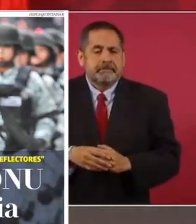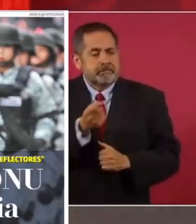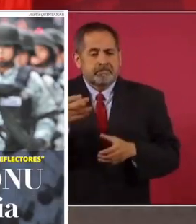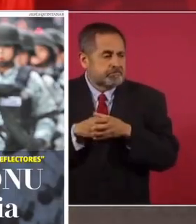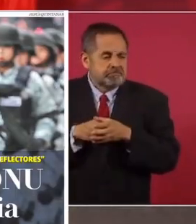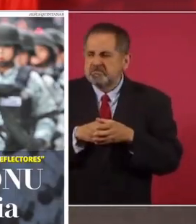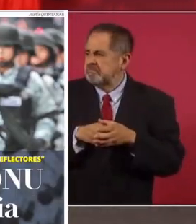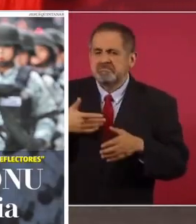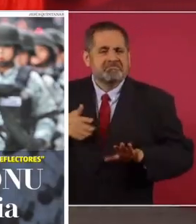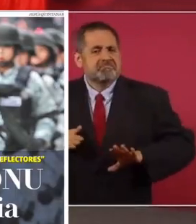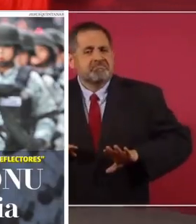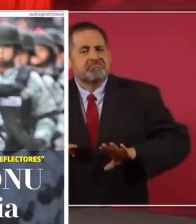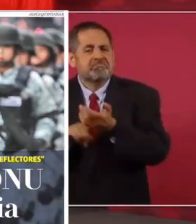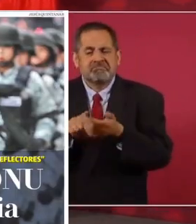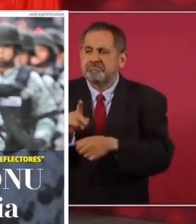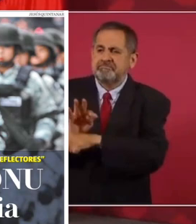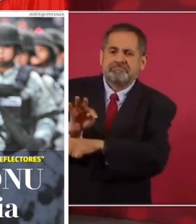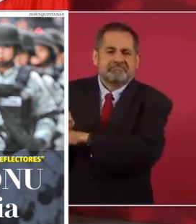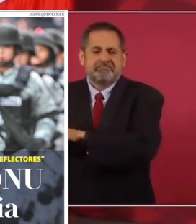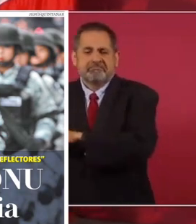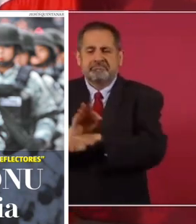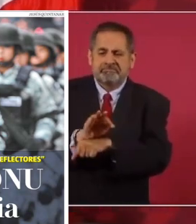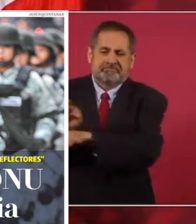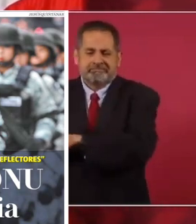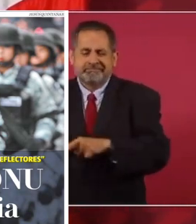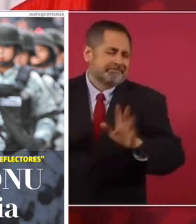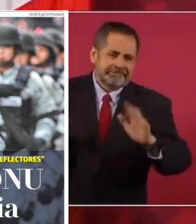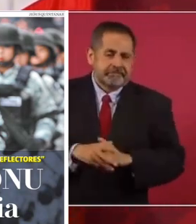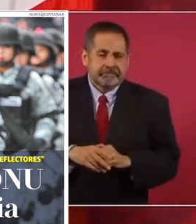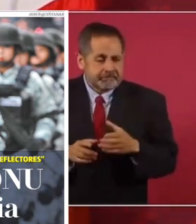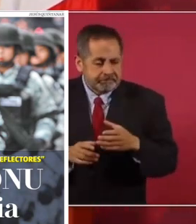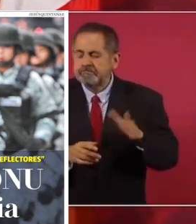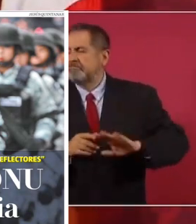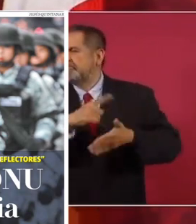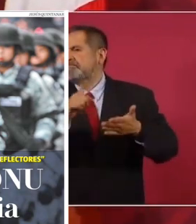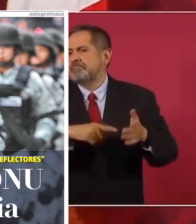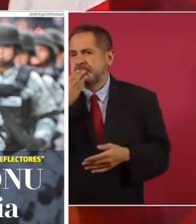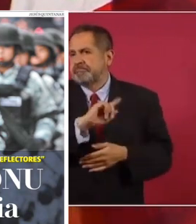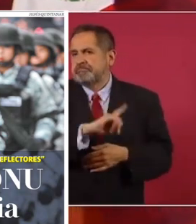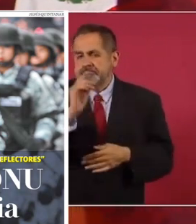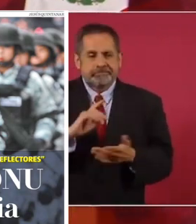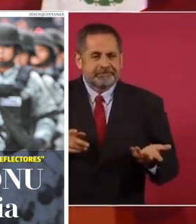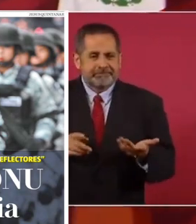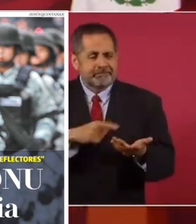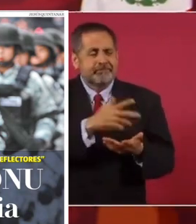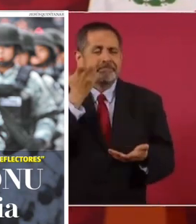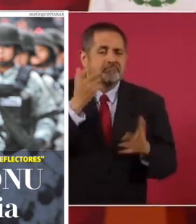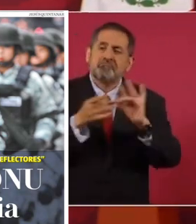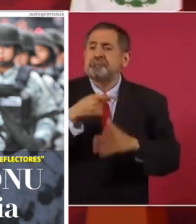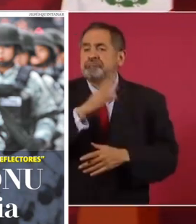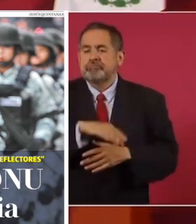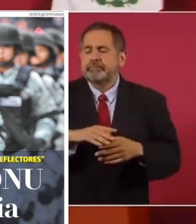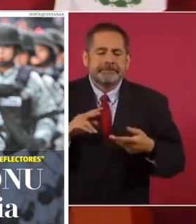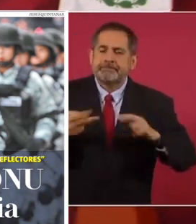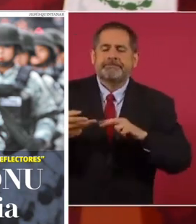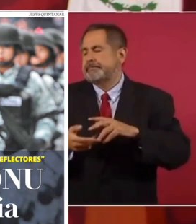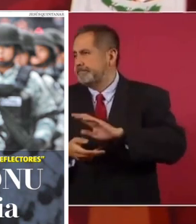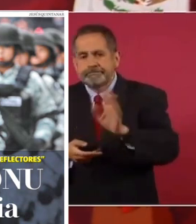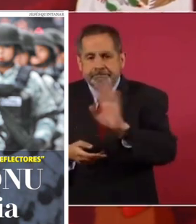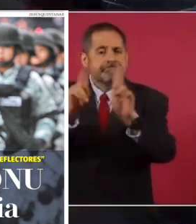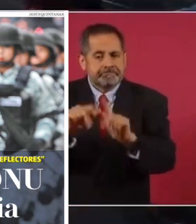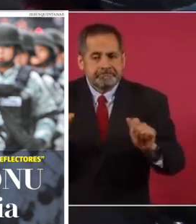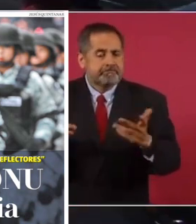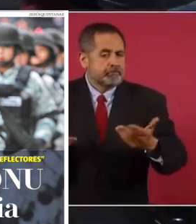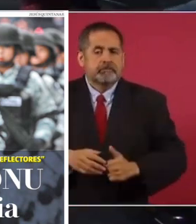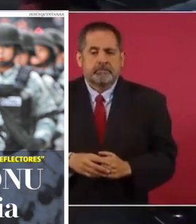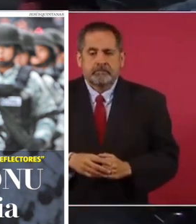favor de una de las partes, pues lo que hicieron fue distorsionar, ¿no?, el sentido de la propuesta, que es buscar la